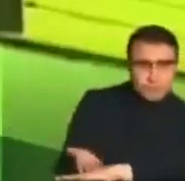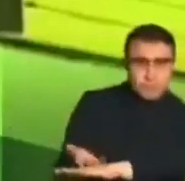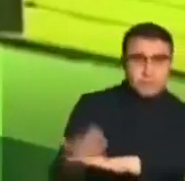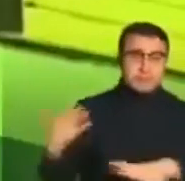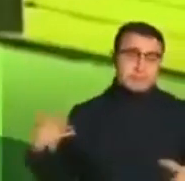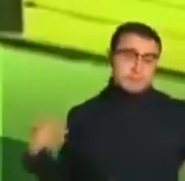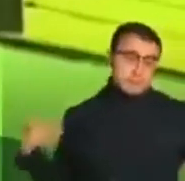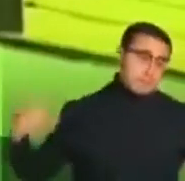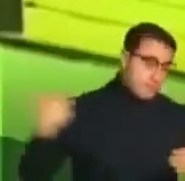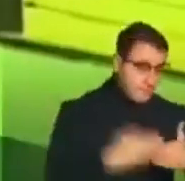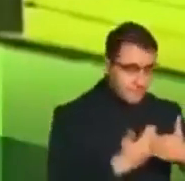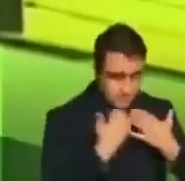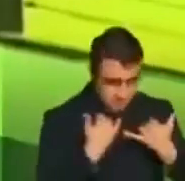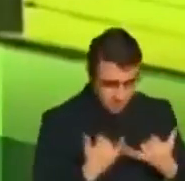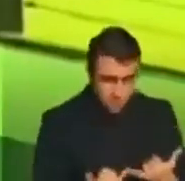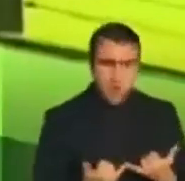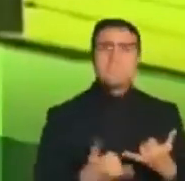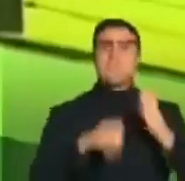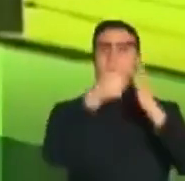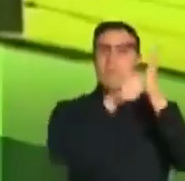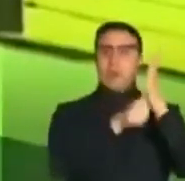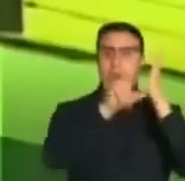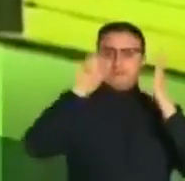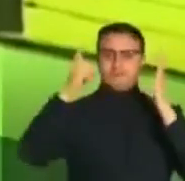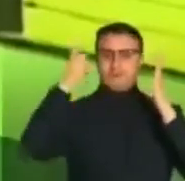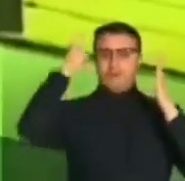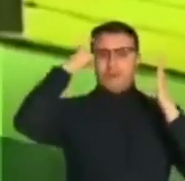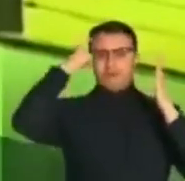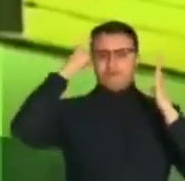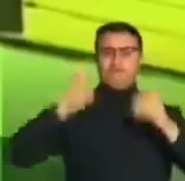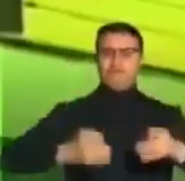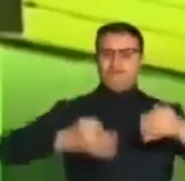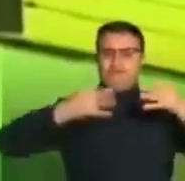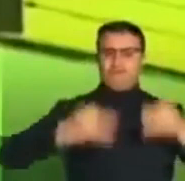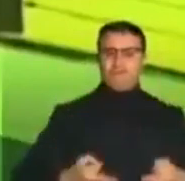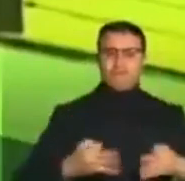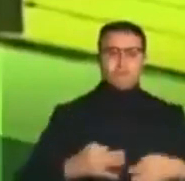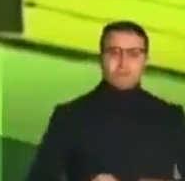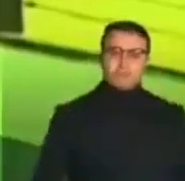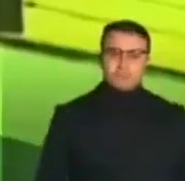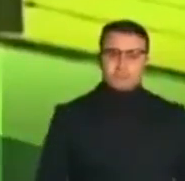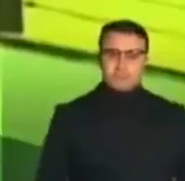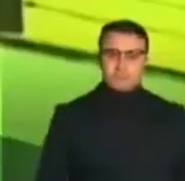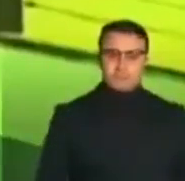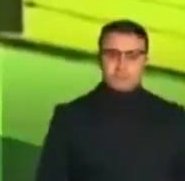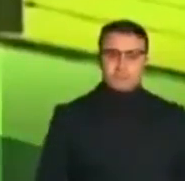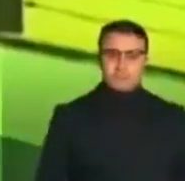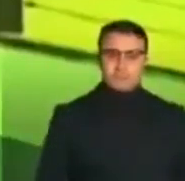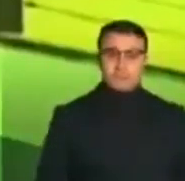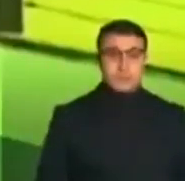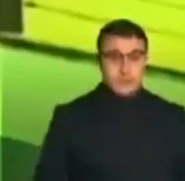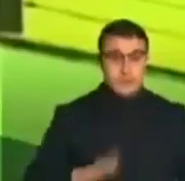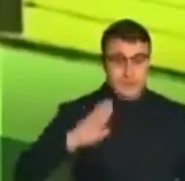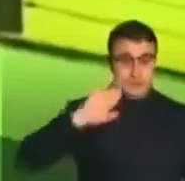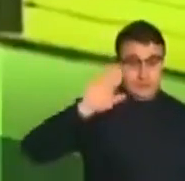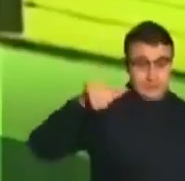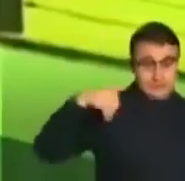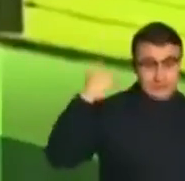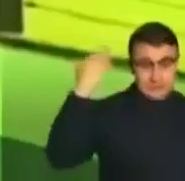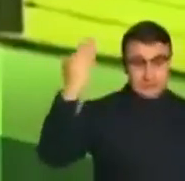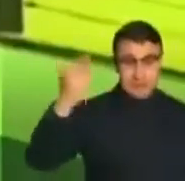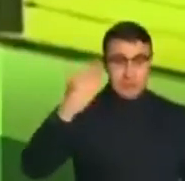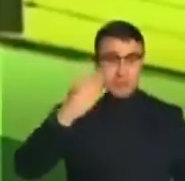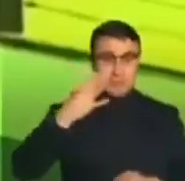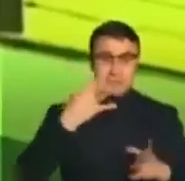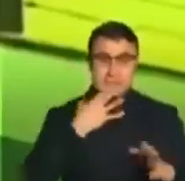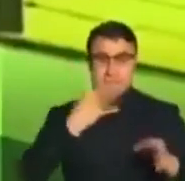que hoy hacen parte del programa de gobierno y que seguramente serán transcritos ya en una manera muchísimo